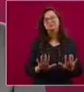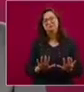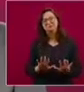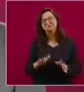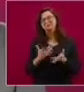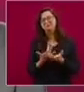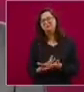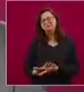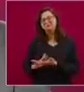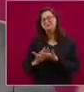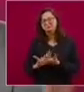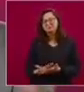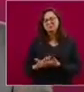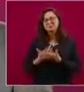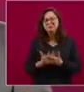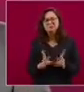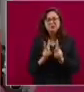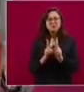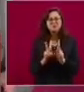y eligieron